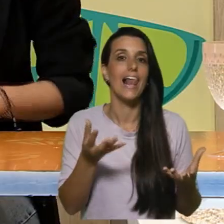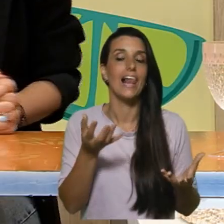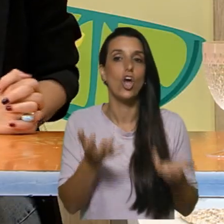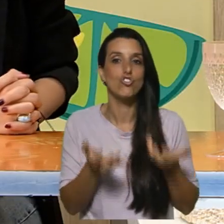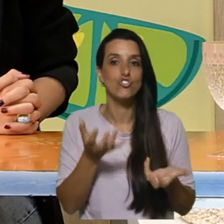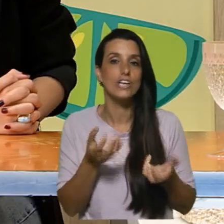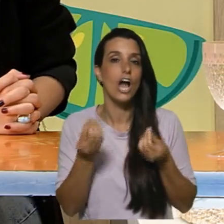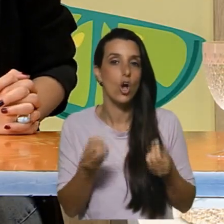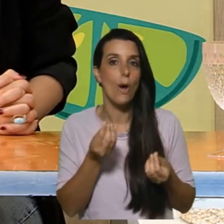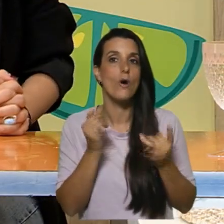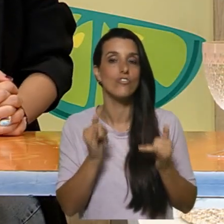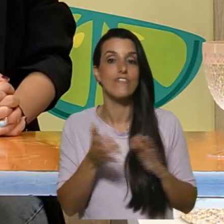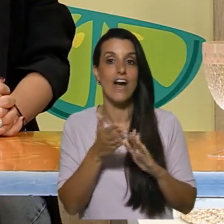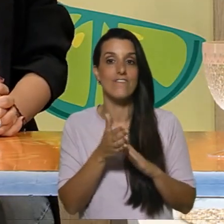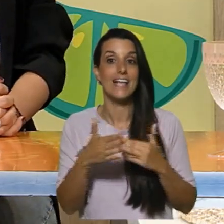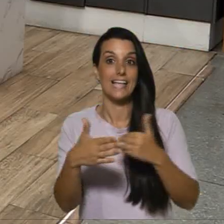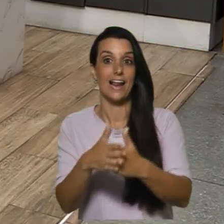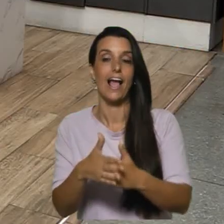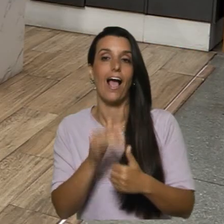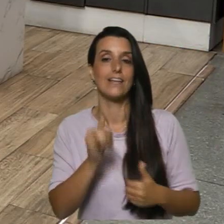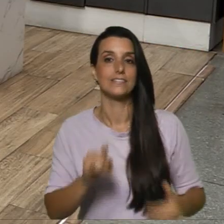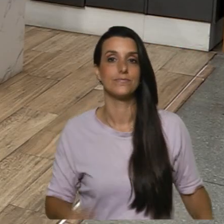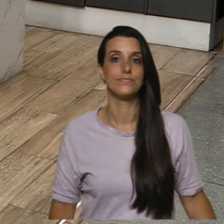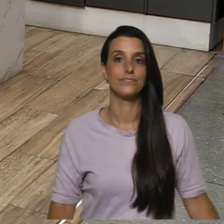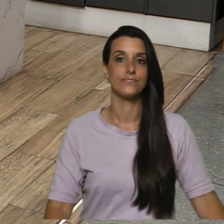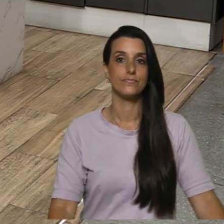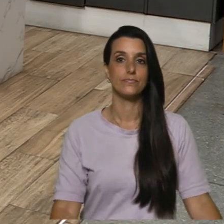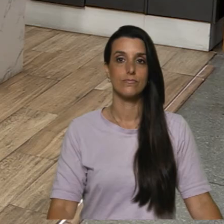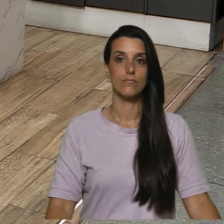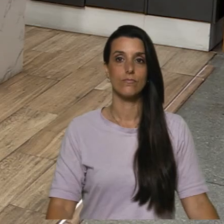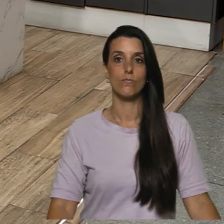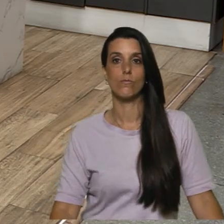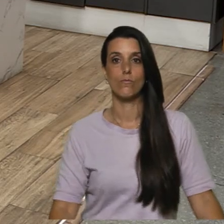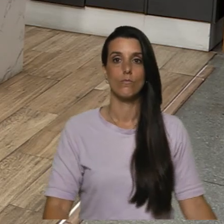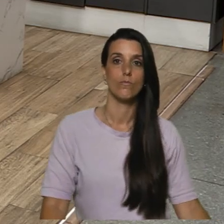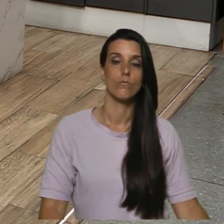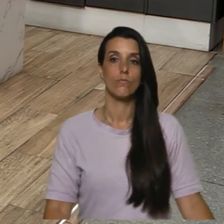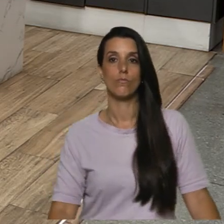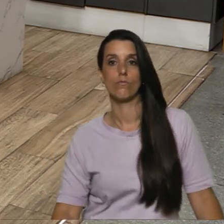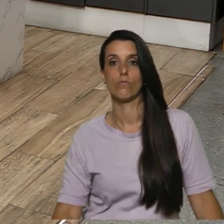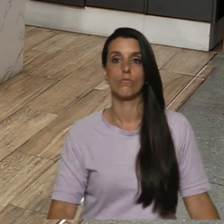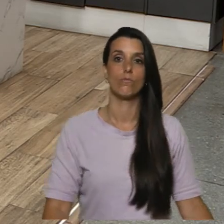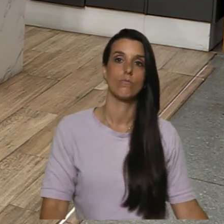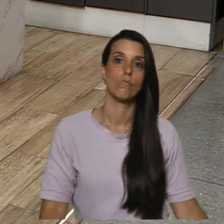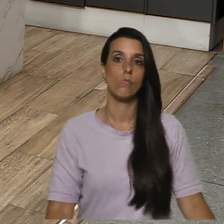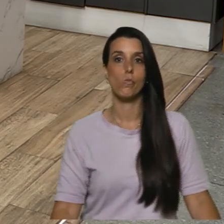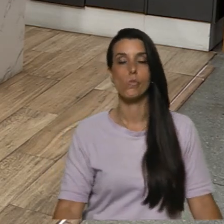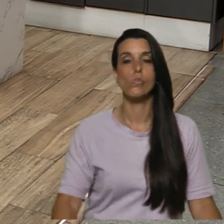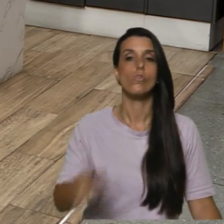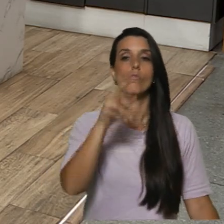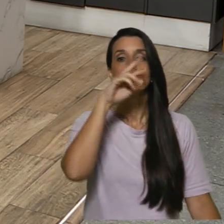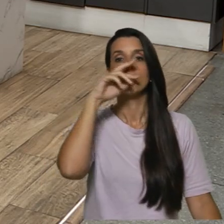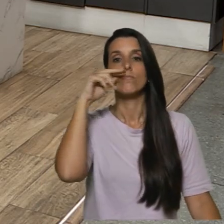va a quedar preparado. Vamos a esperar que Paula lleve la asadera para no entorpecer, porque si no... Vamos caliente, claro. Ay, qué rico